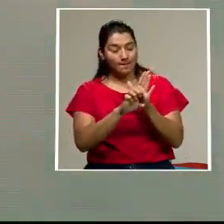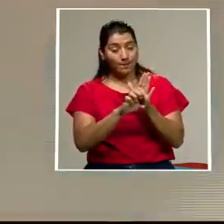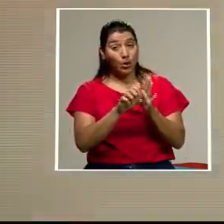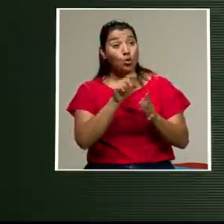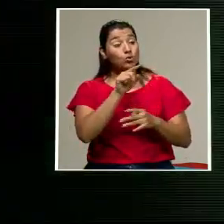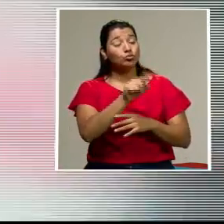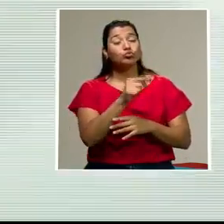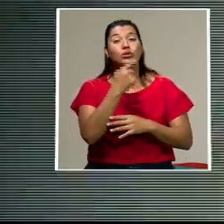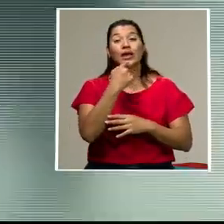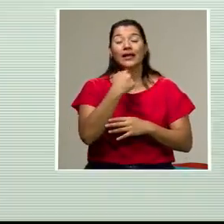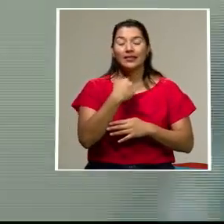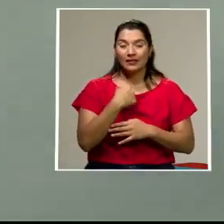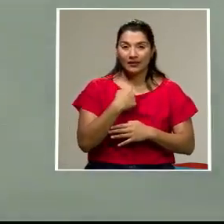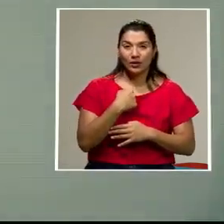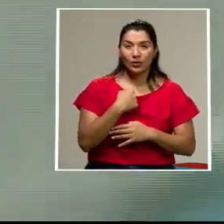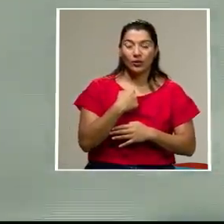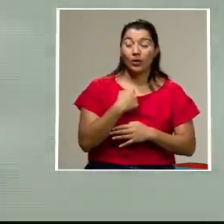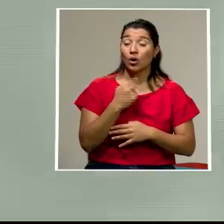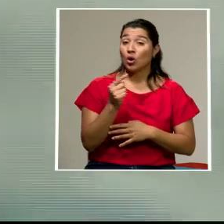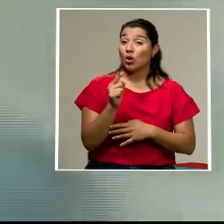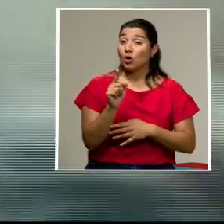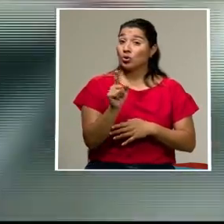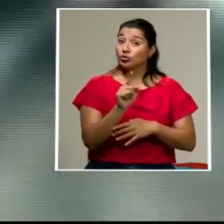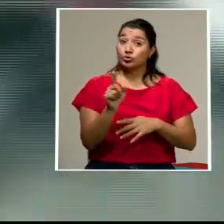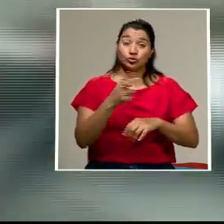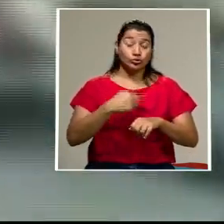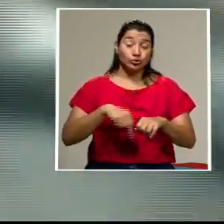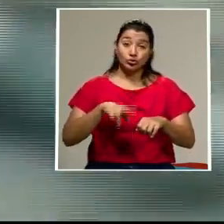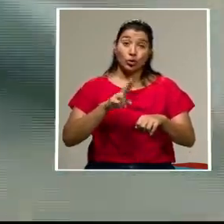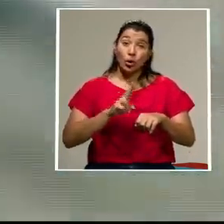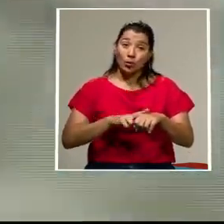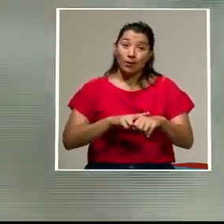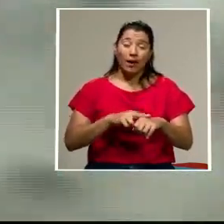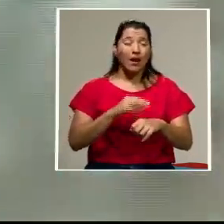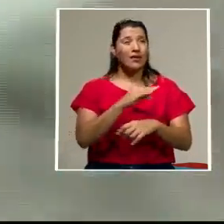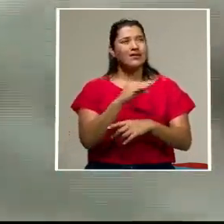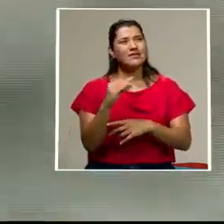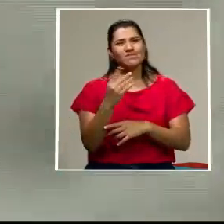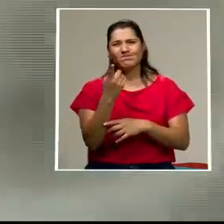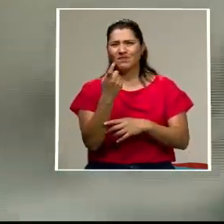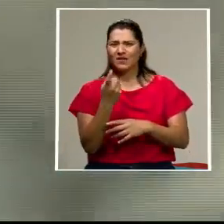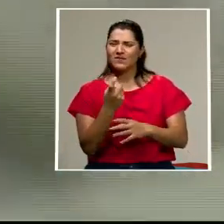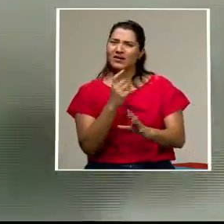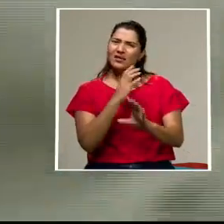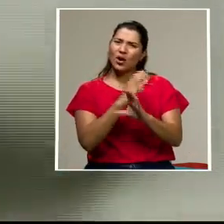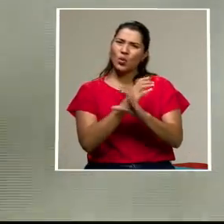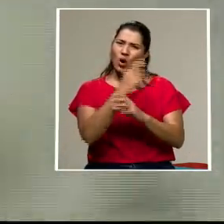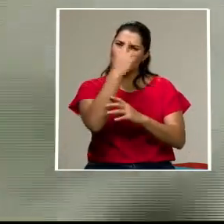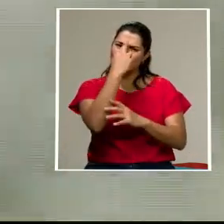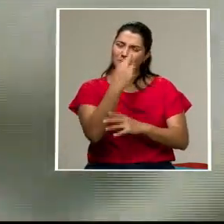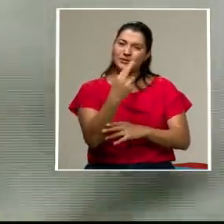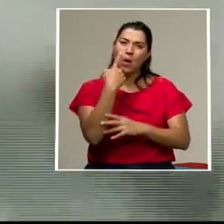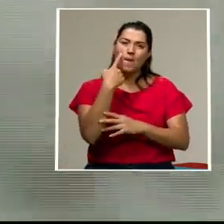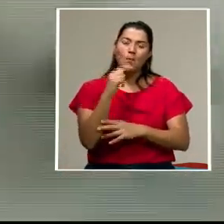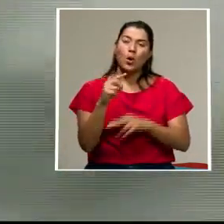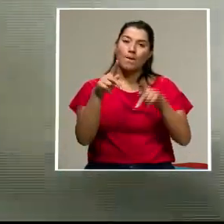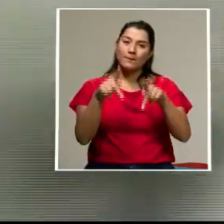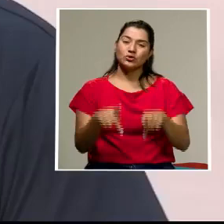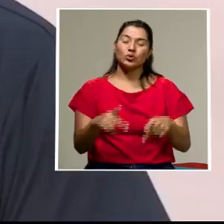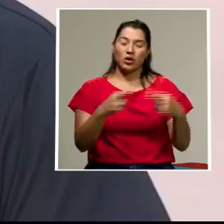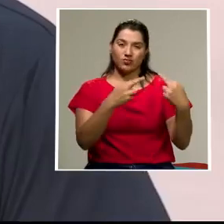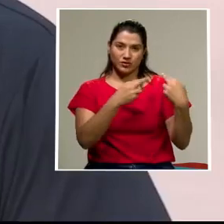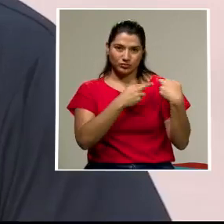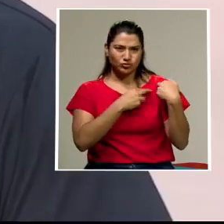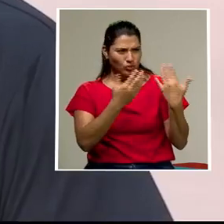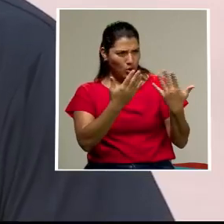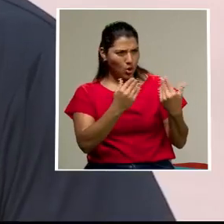decía inusual y bastante desconsiderado de parte de las personas que lo cometieron o que hicieron eso.